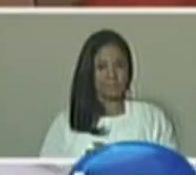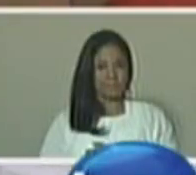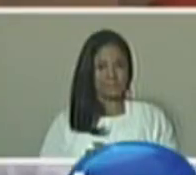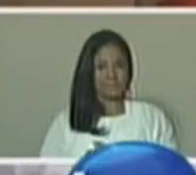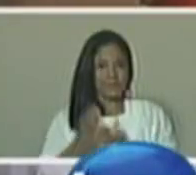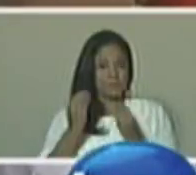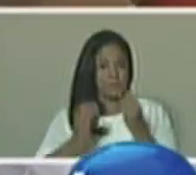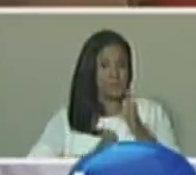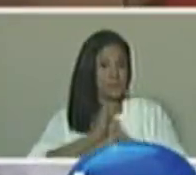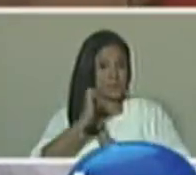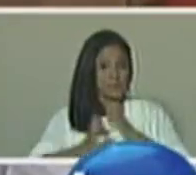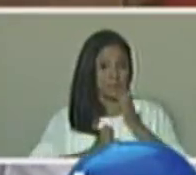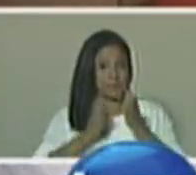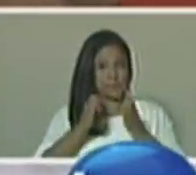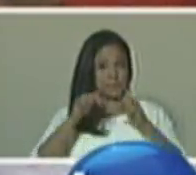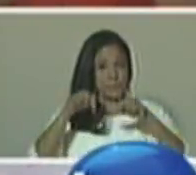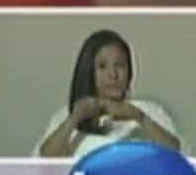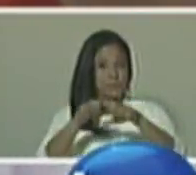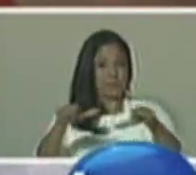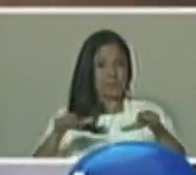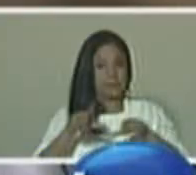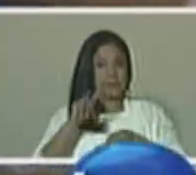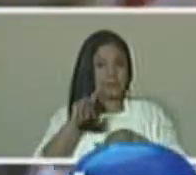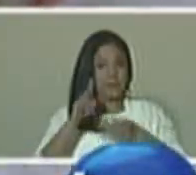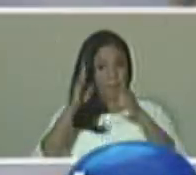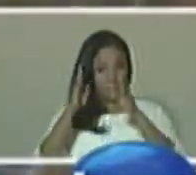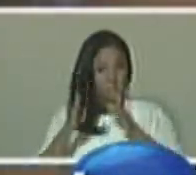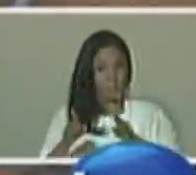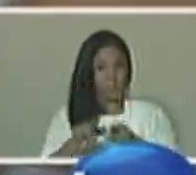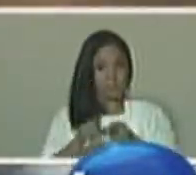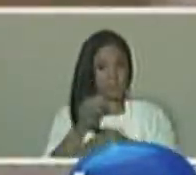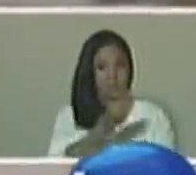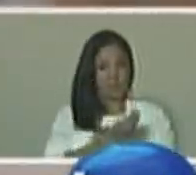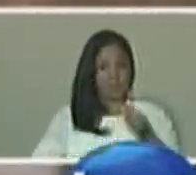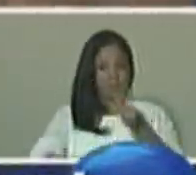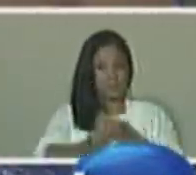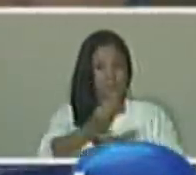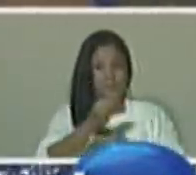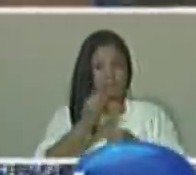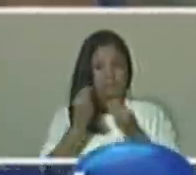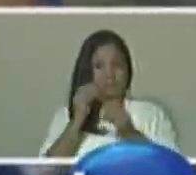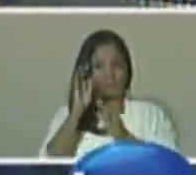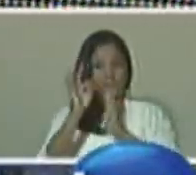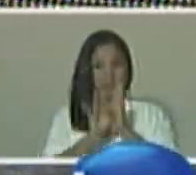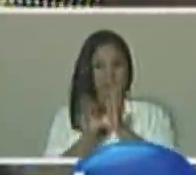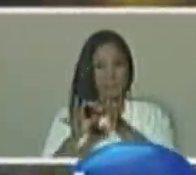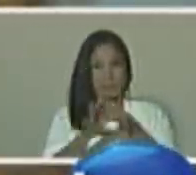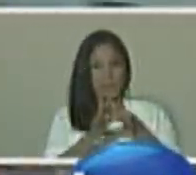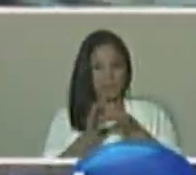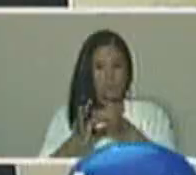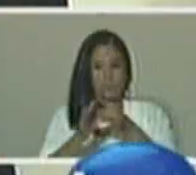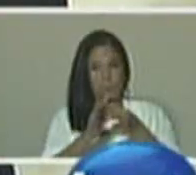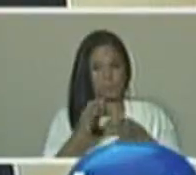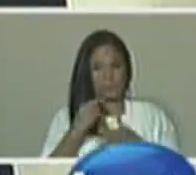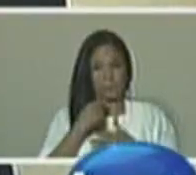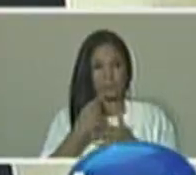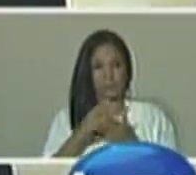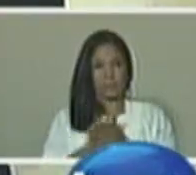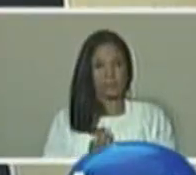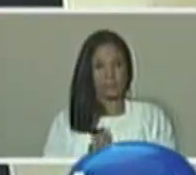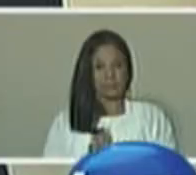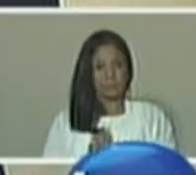Mucha emoción en ese escenario. Los compañeros, bueno, también compartieron mucho tiempo juntos. Estuvo cada uno dentro